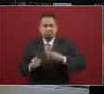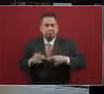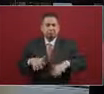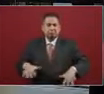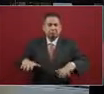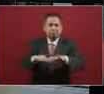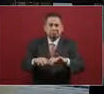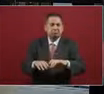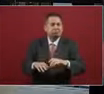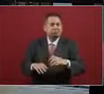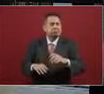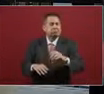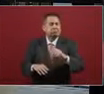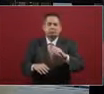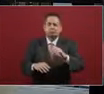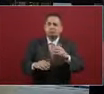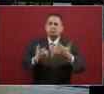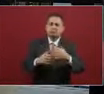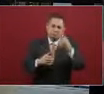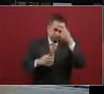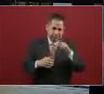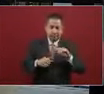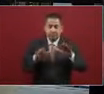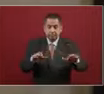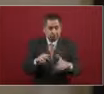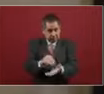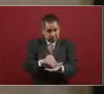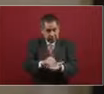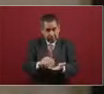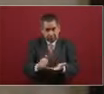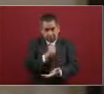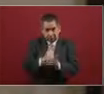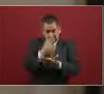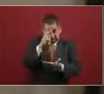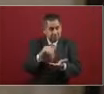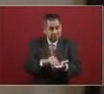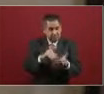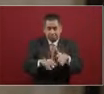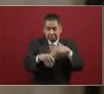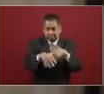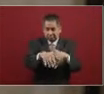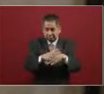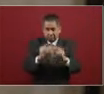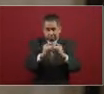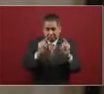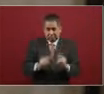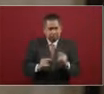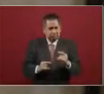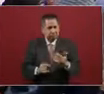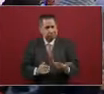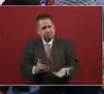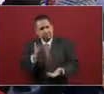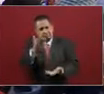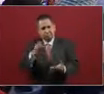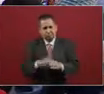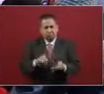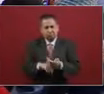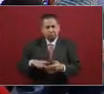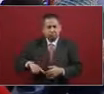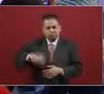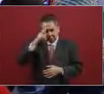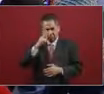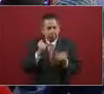Compañía Mexicana de Aviación que aún en el aeropuerto de la Ciudad de México se manifiestan. Frente a ello, ¿cuál sería su postura? Como